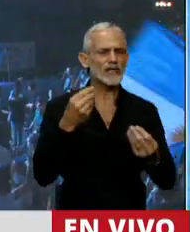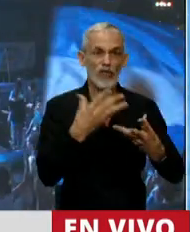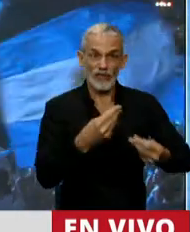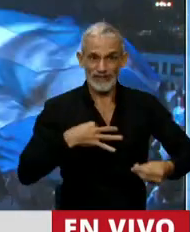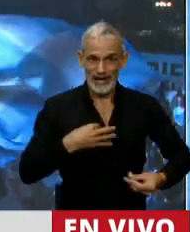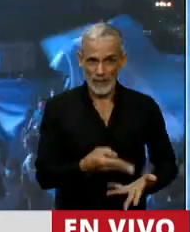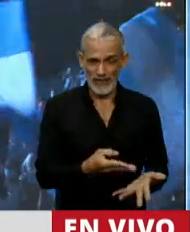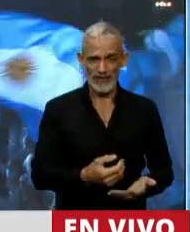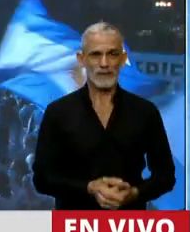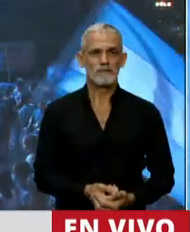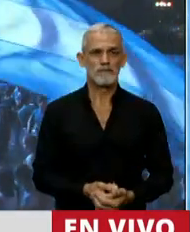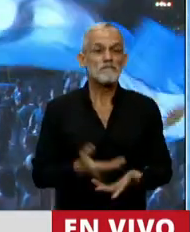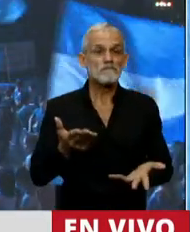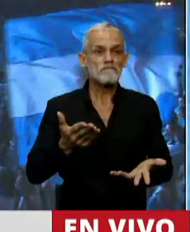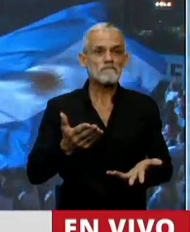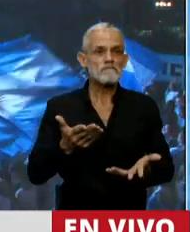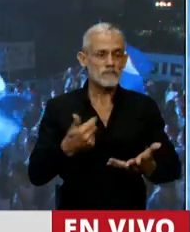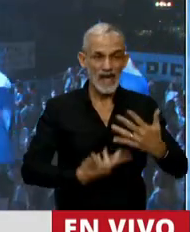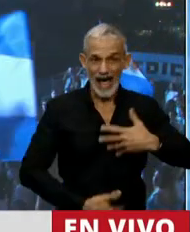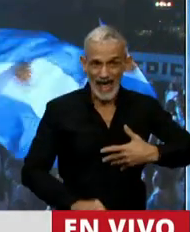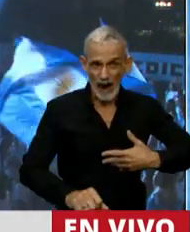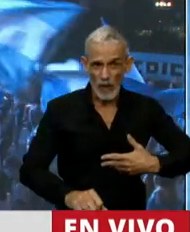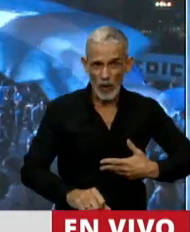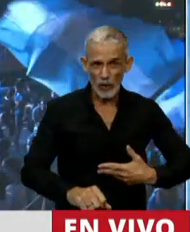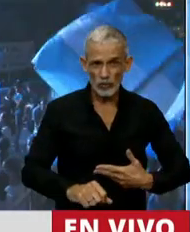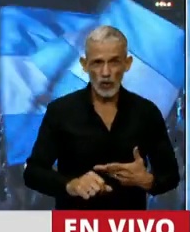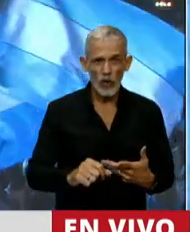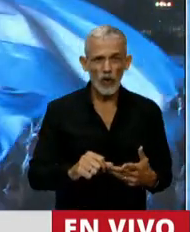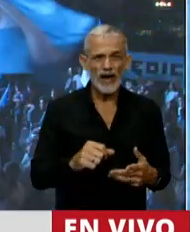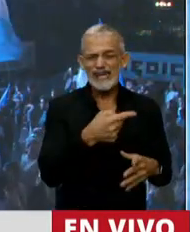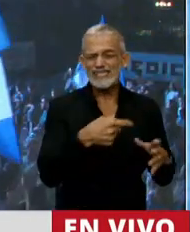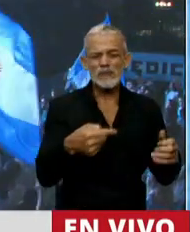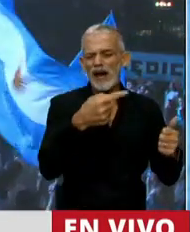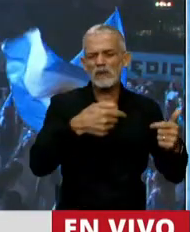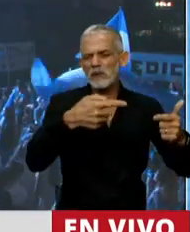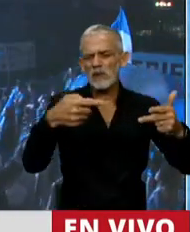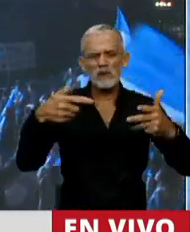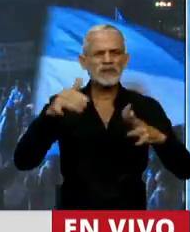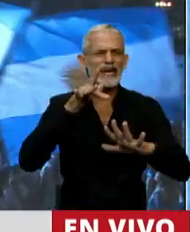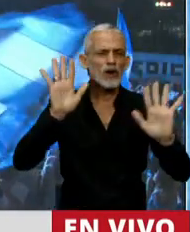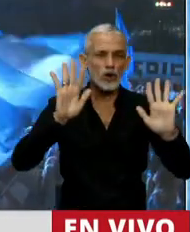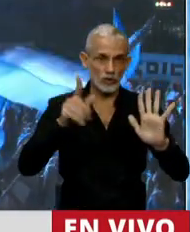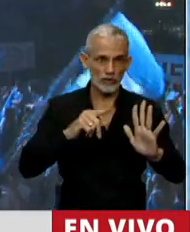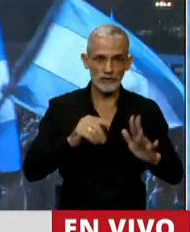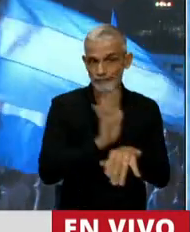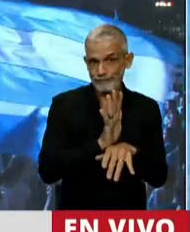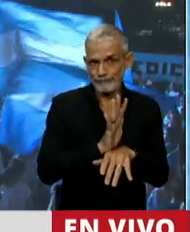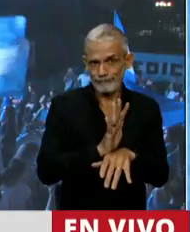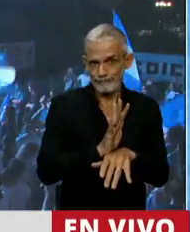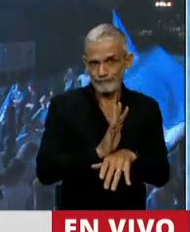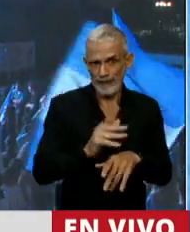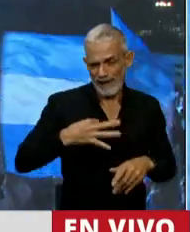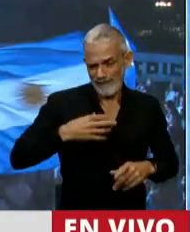vida. Y el aborto, en la semana que sea, señor presidente, es sacrificar